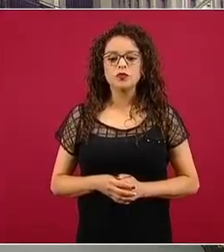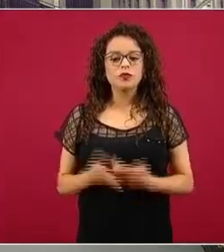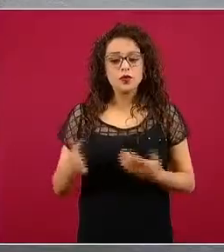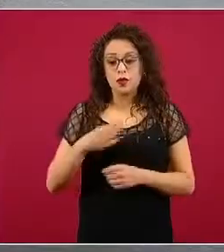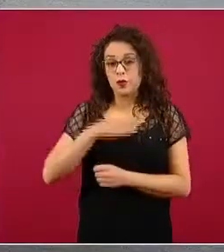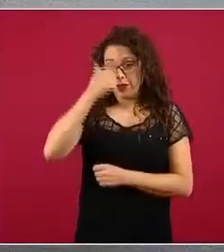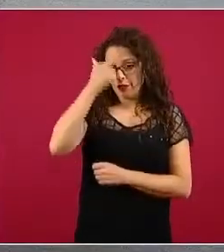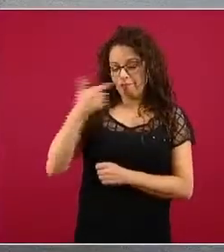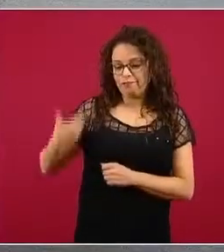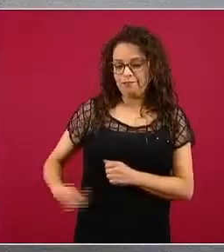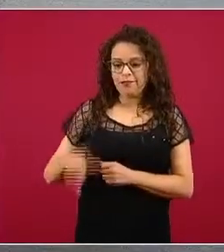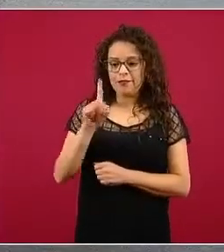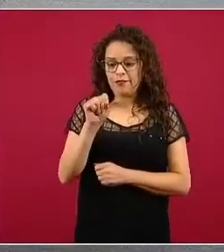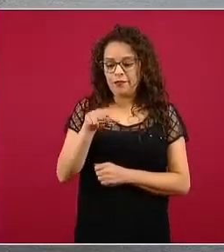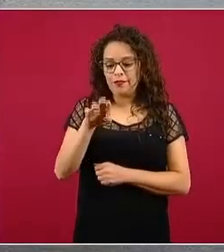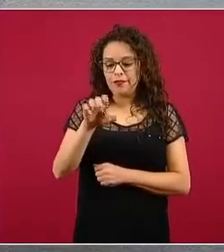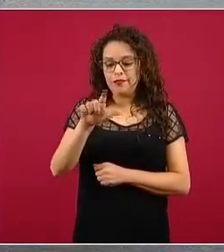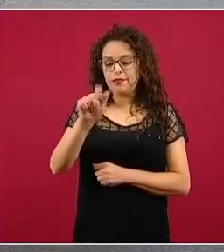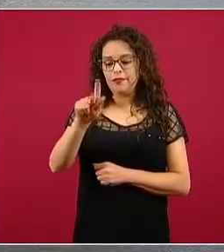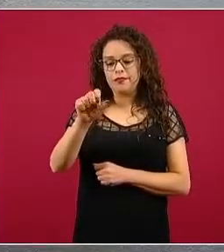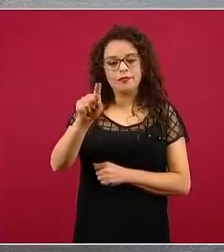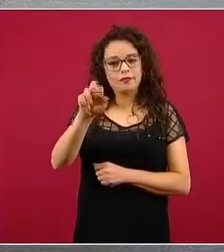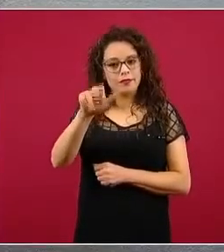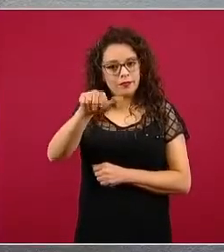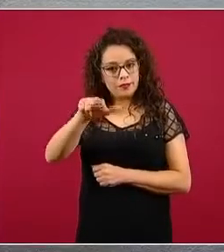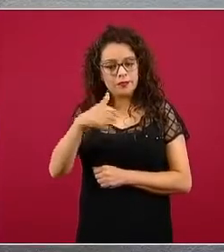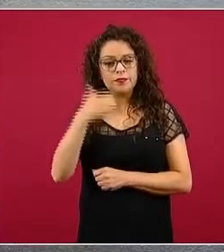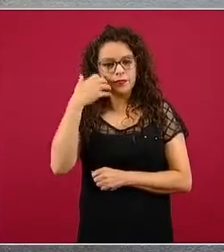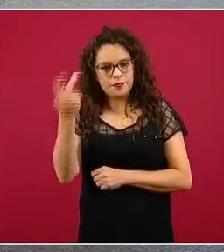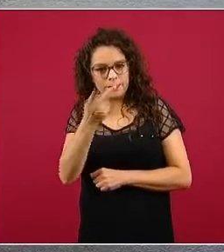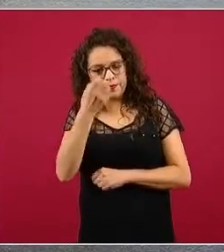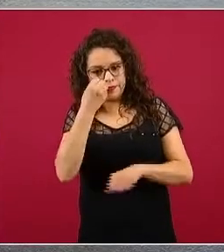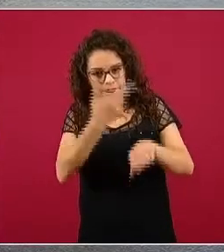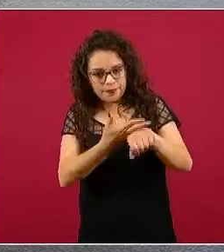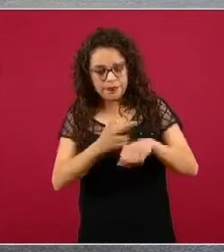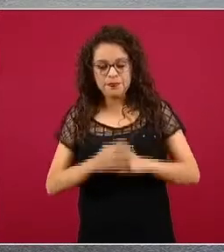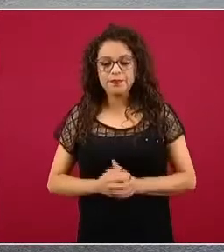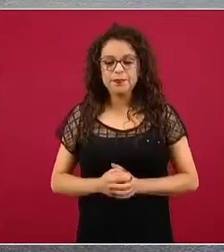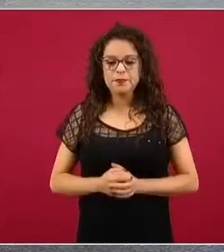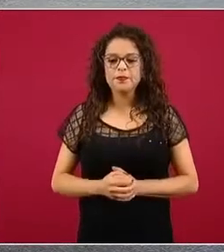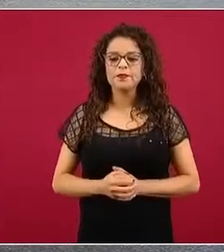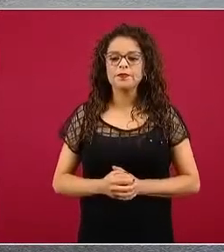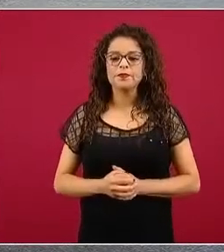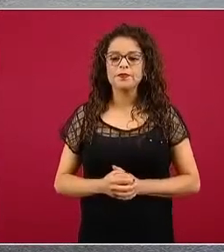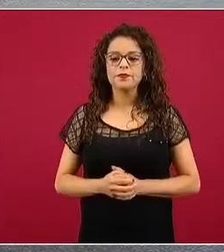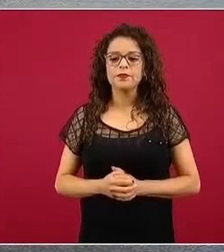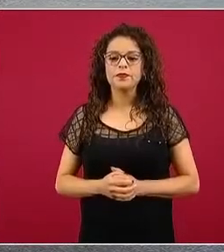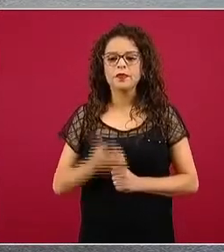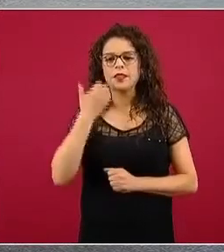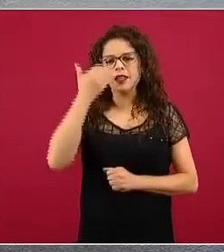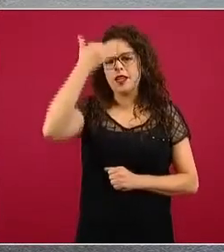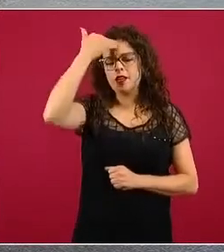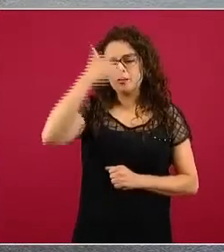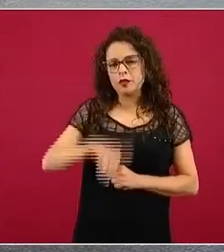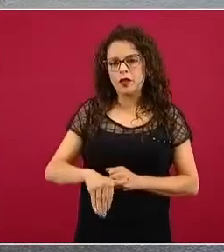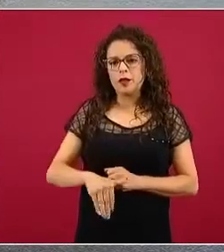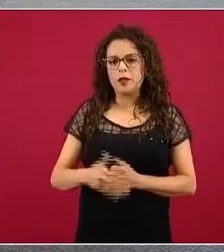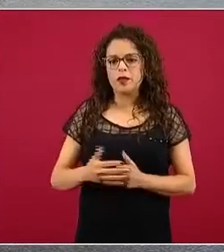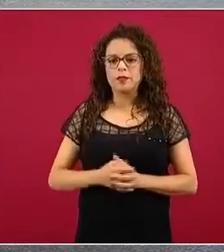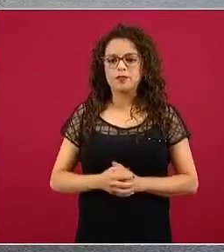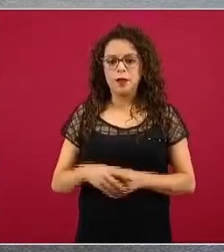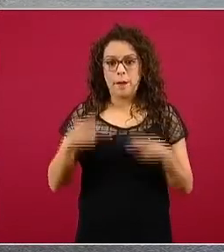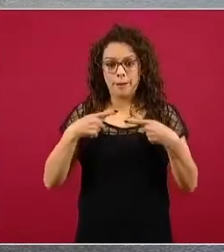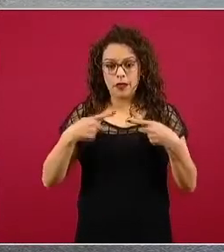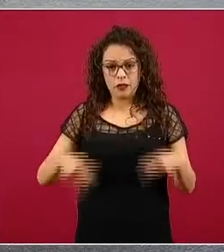Buenas noches, Daniela Pastrana, de Pie de Página. Para el secretario Layuz, le quería preguntar qué ha pasado con las personas que venden en